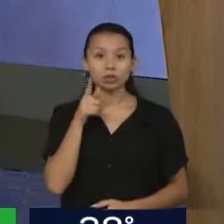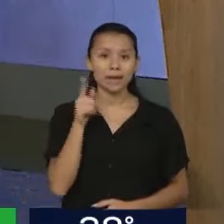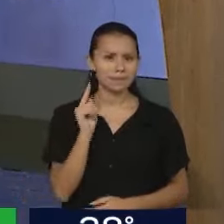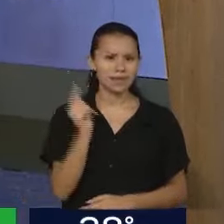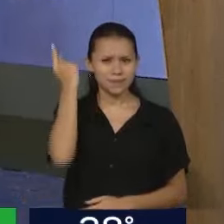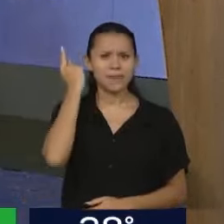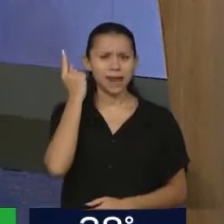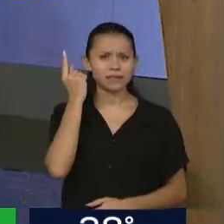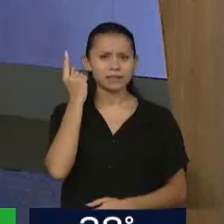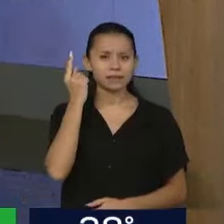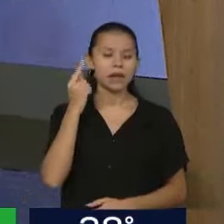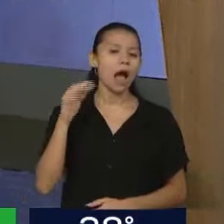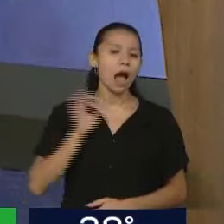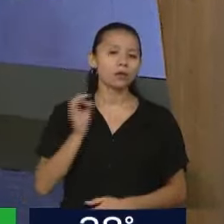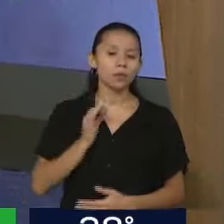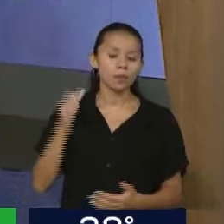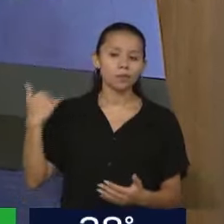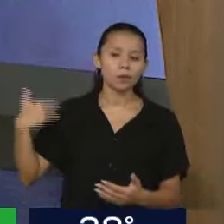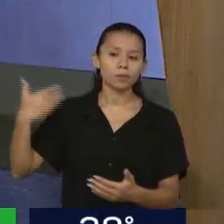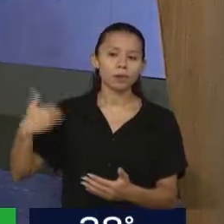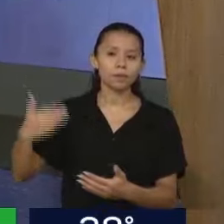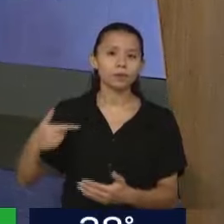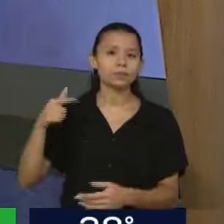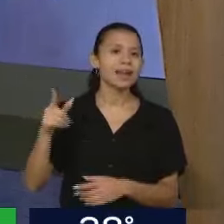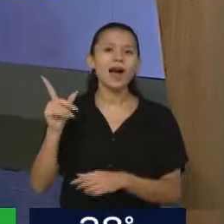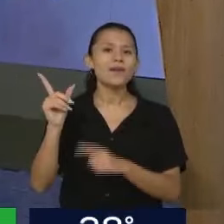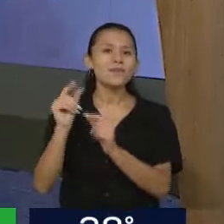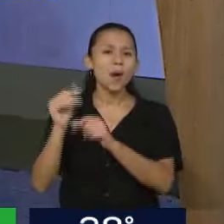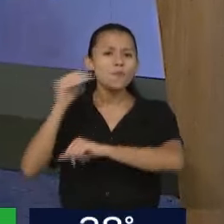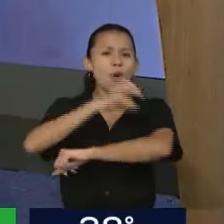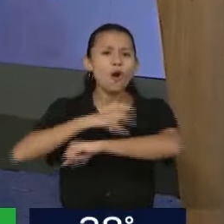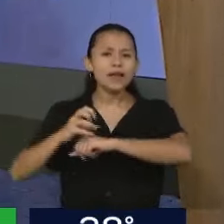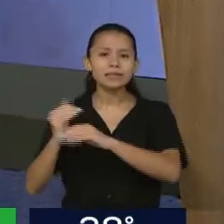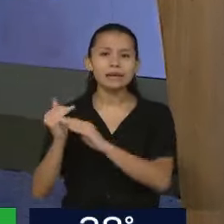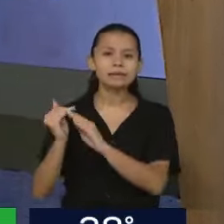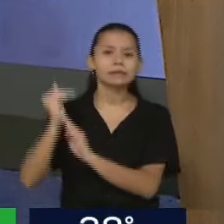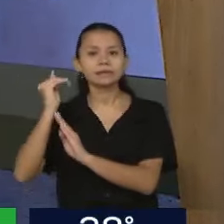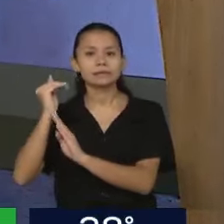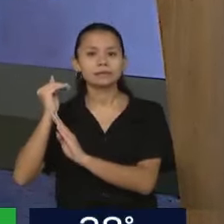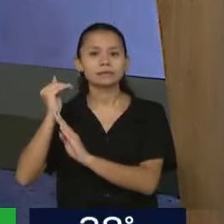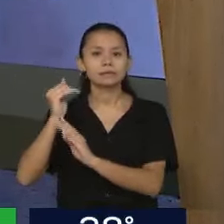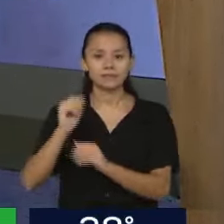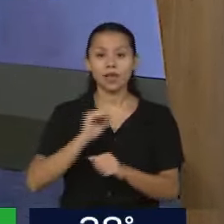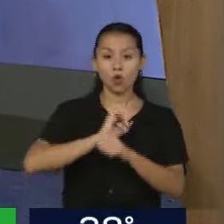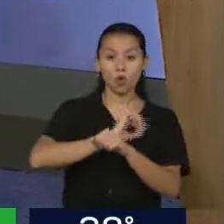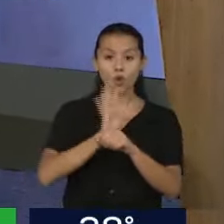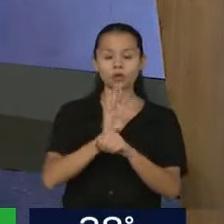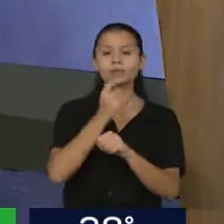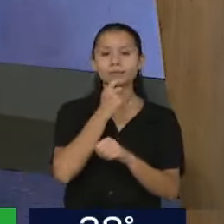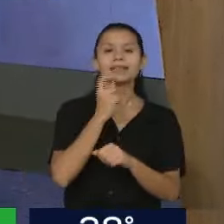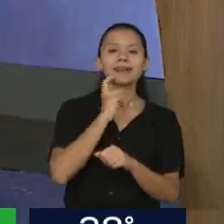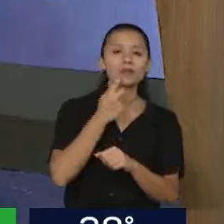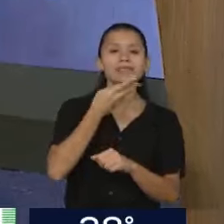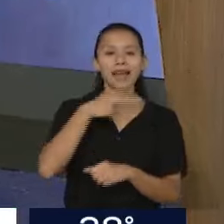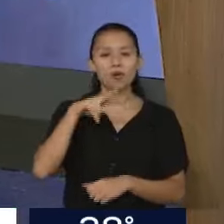mucho tiempo, encabezando los datos de pobreza y de indigencia de toda la región, esto es región Cuyo, San Luis, San Juan